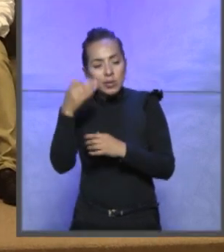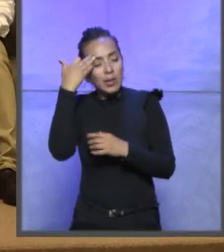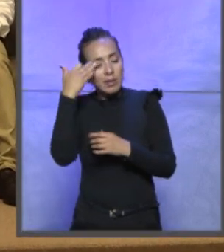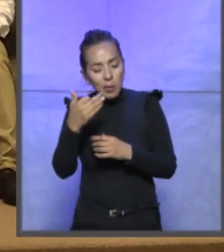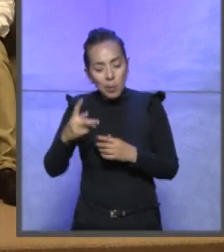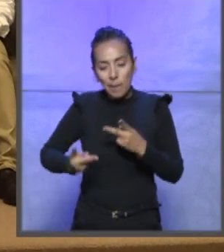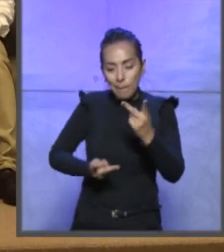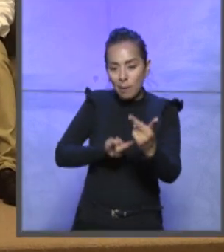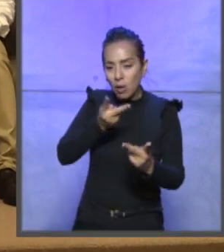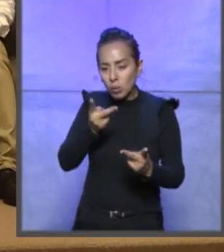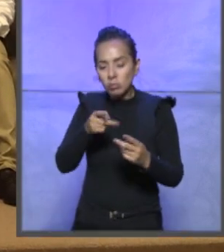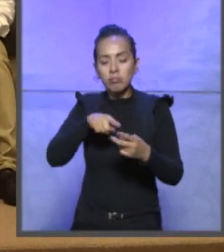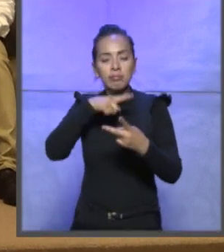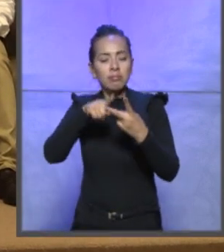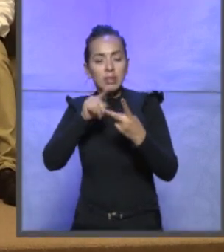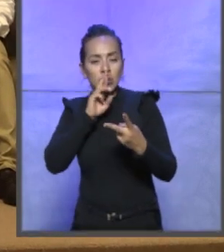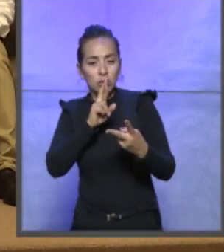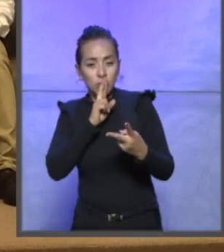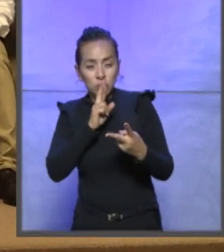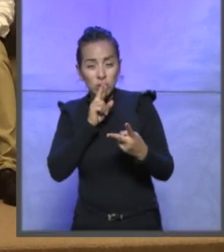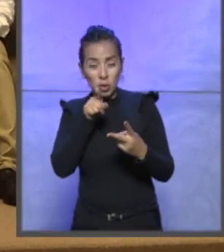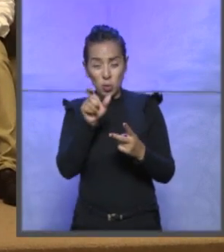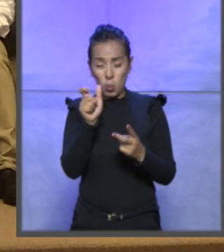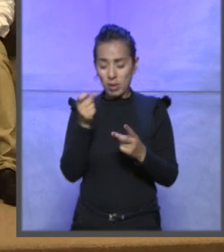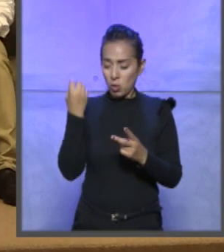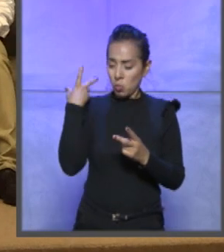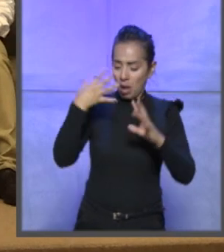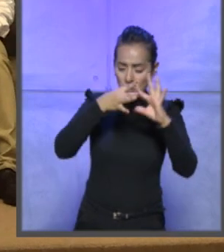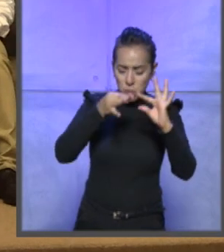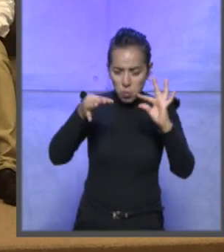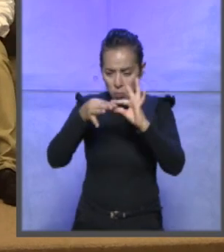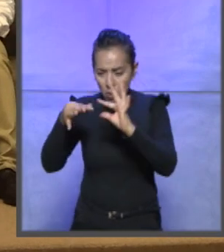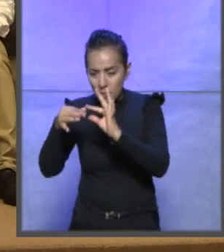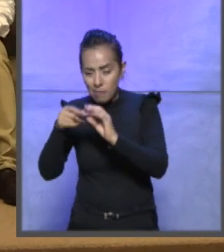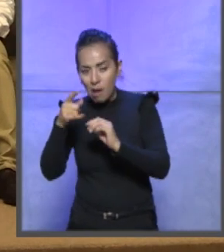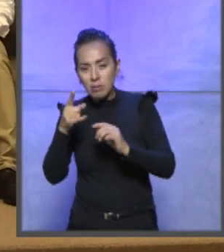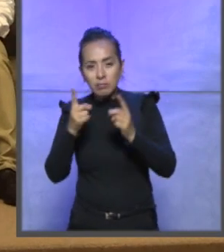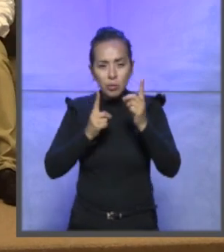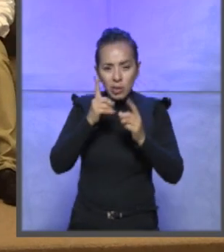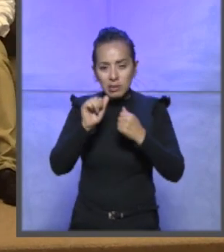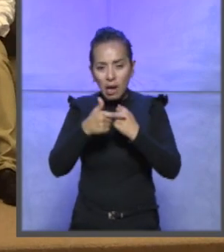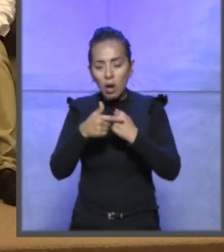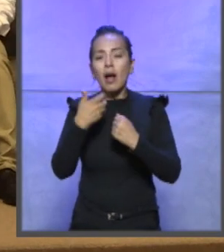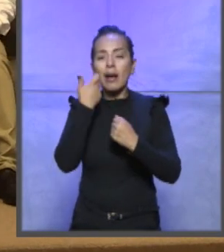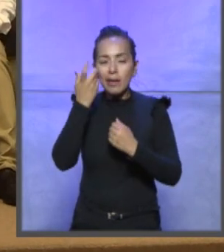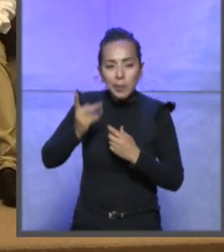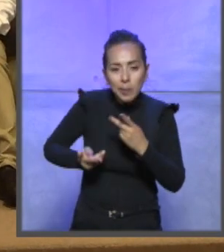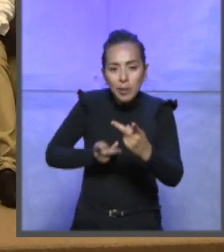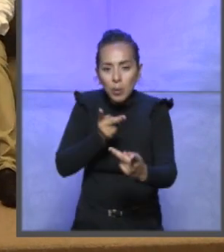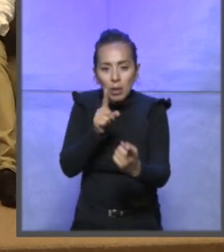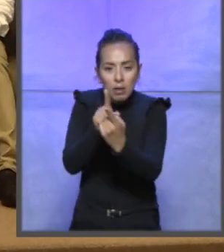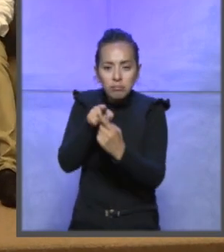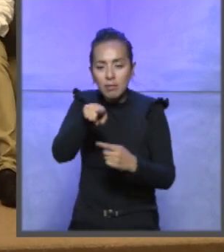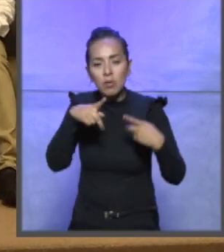de preguntas y respuestas, por si durante el desarrollo de este escuchatorio alguien desea intervenir, pues puedan hacerlo a algunos de nuestros jóvenes